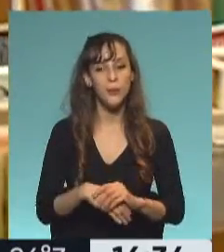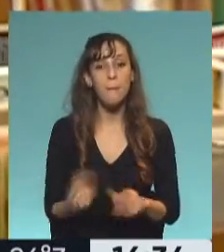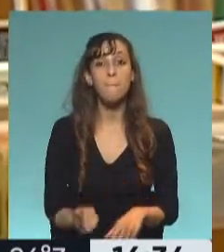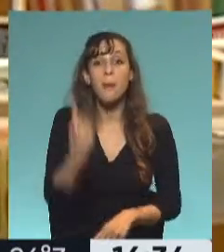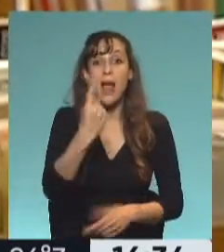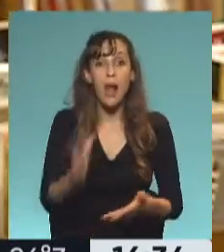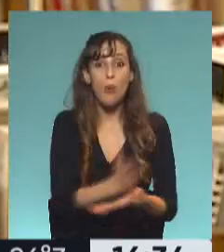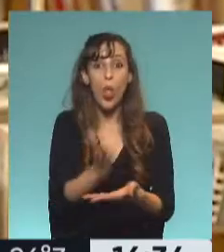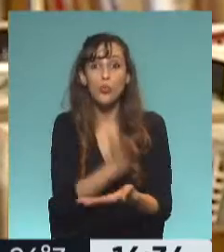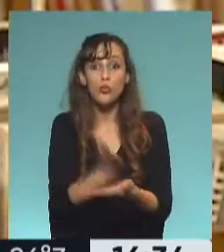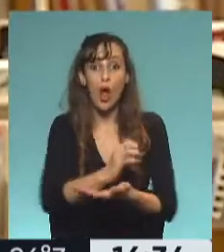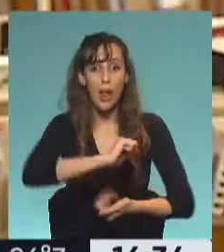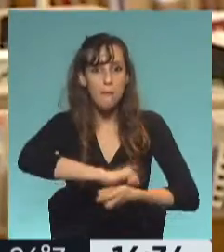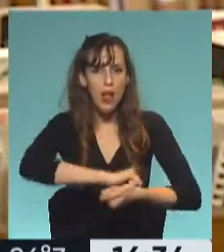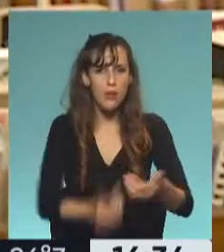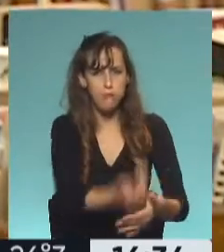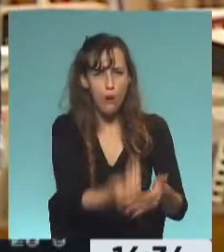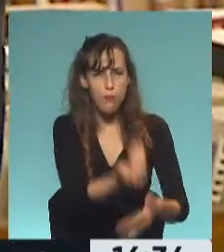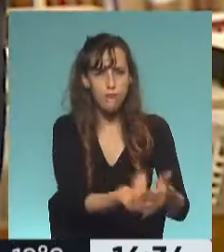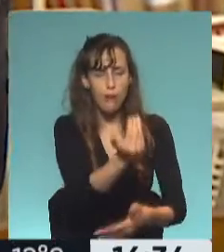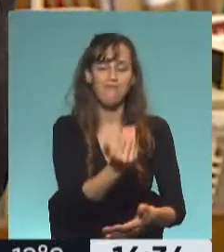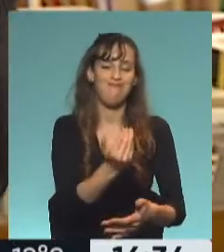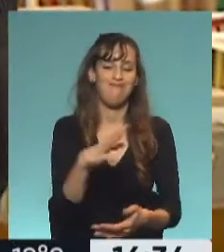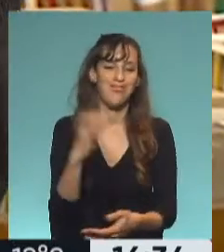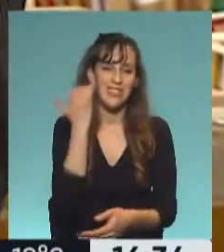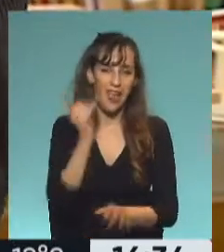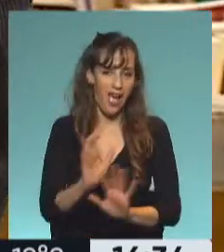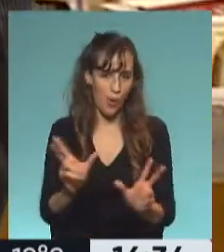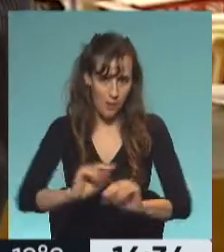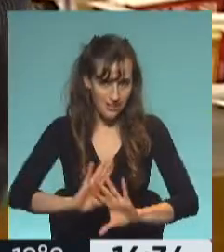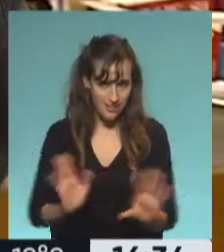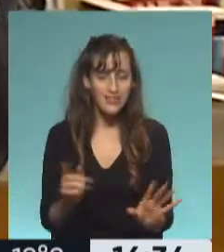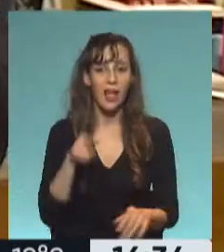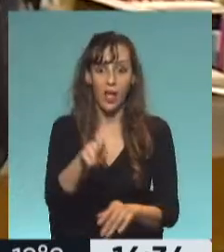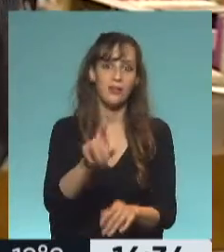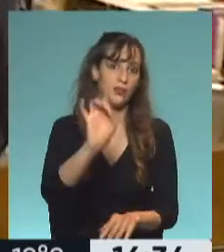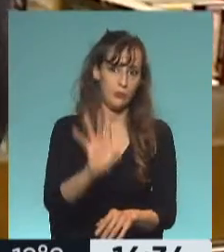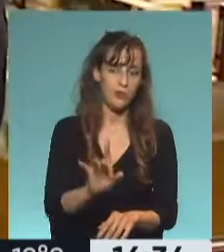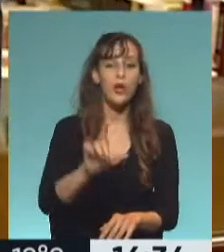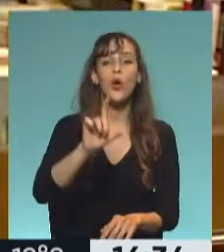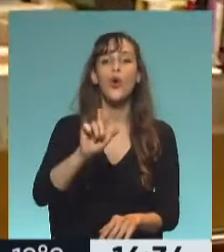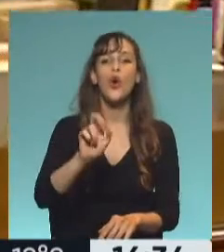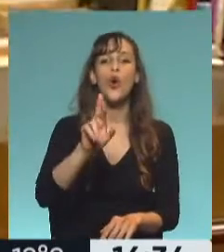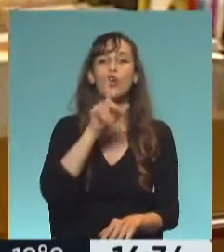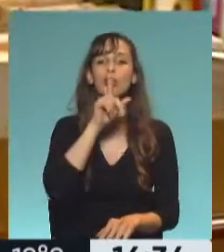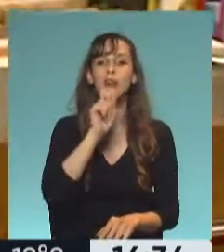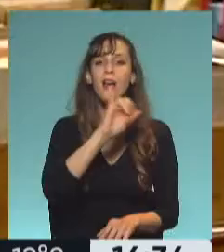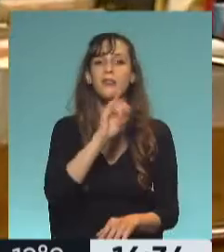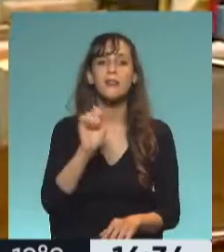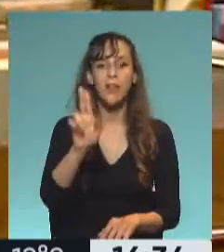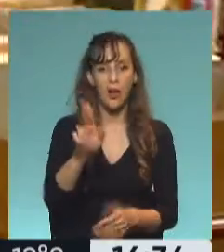realmente Cortázar tiene un grupo de seguidores muy importante, entre los cuales claro. Yo también. Claro. A verlo, entonces, lo podemos ver, porque, edición...